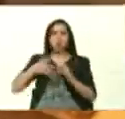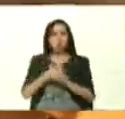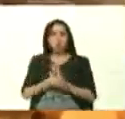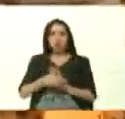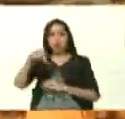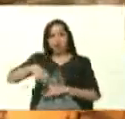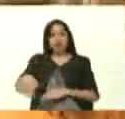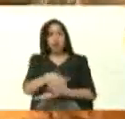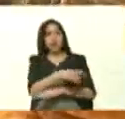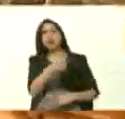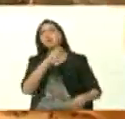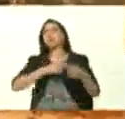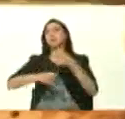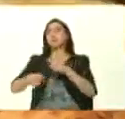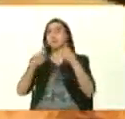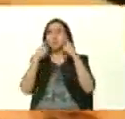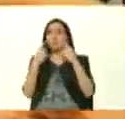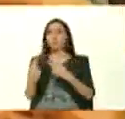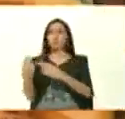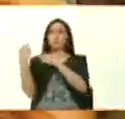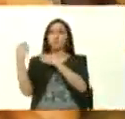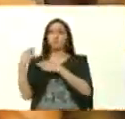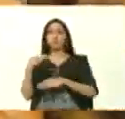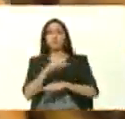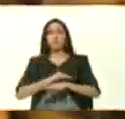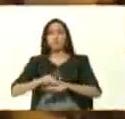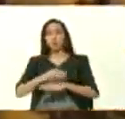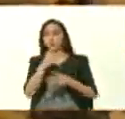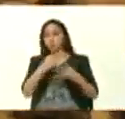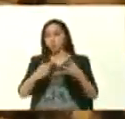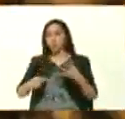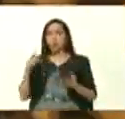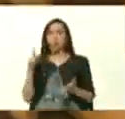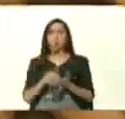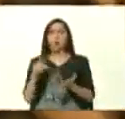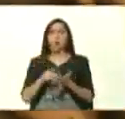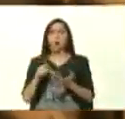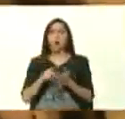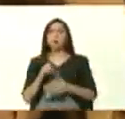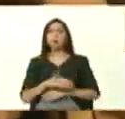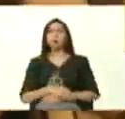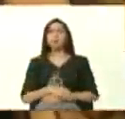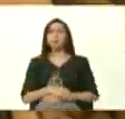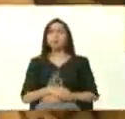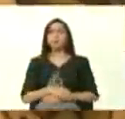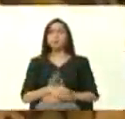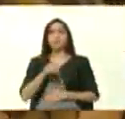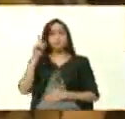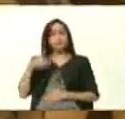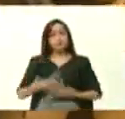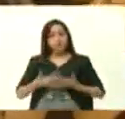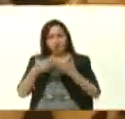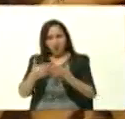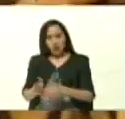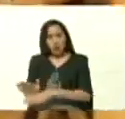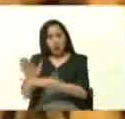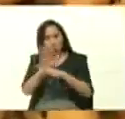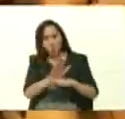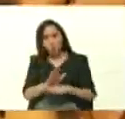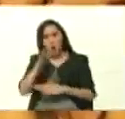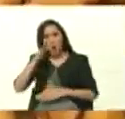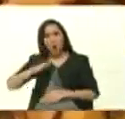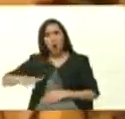Aquí podemos ver más adelante todas las misiones en esta Feria del Campo Soberano que vienen también a garantizar la protección de nuestro